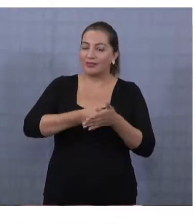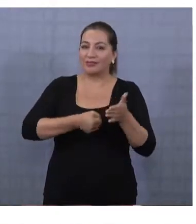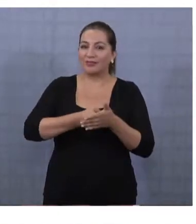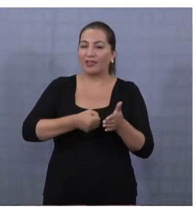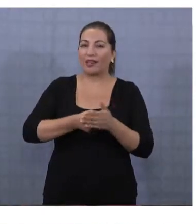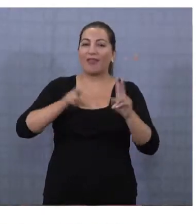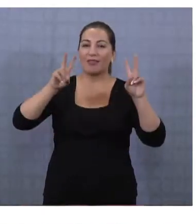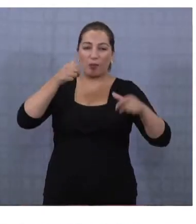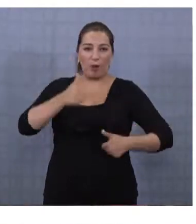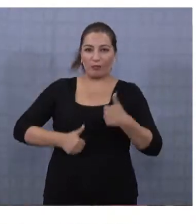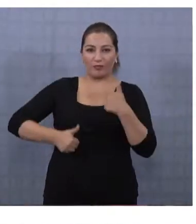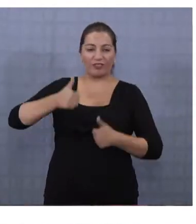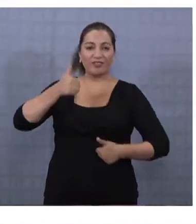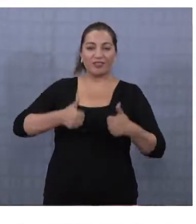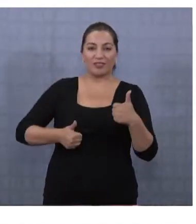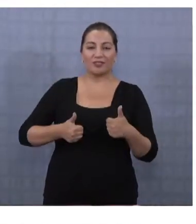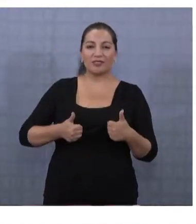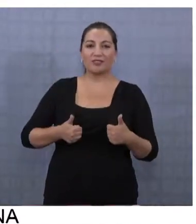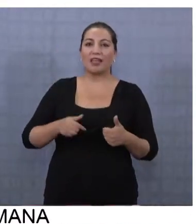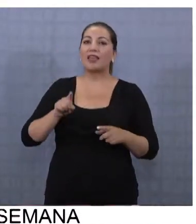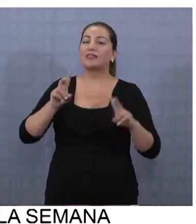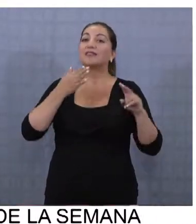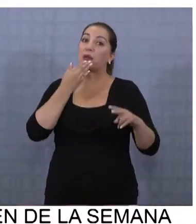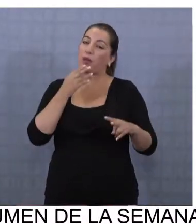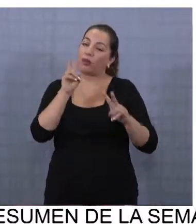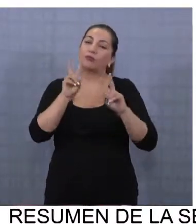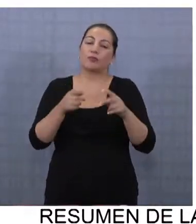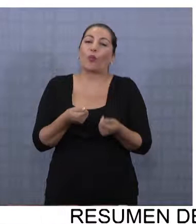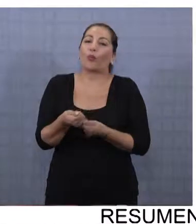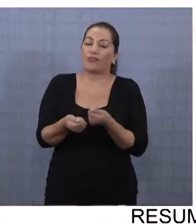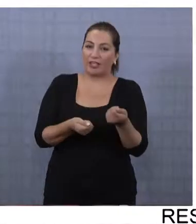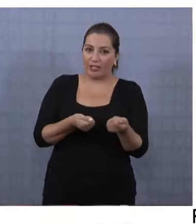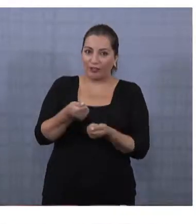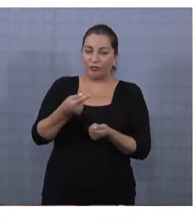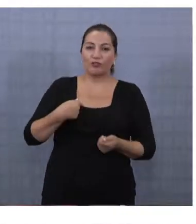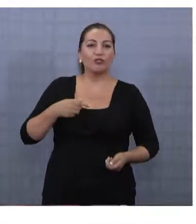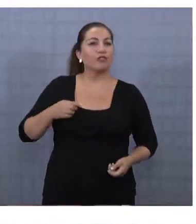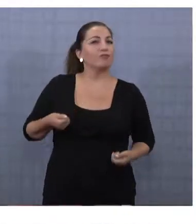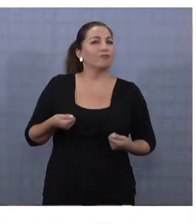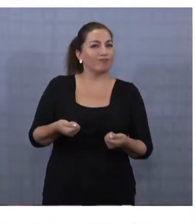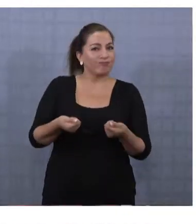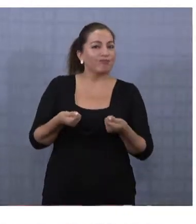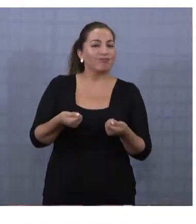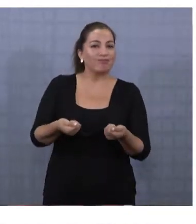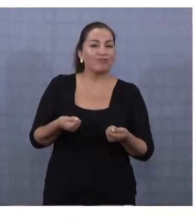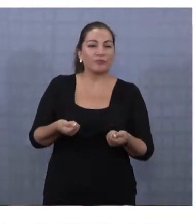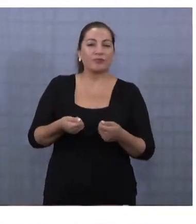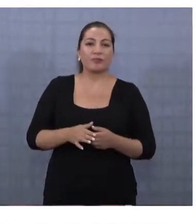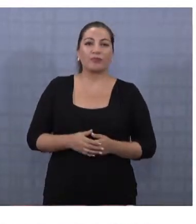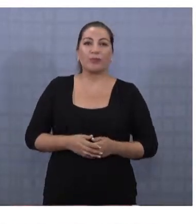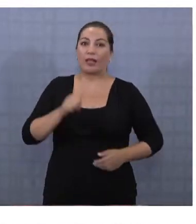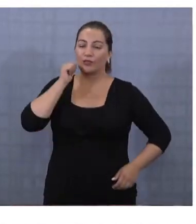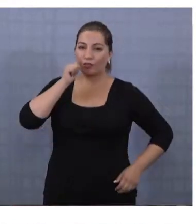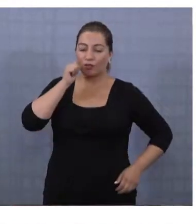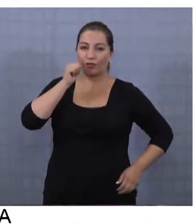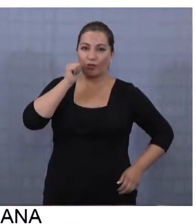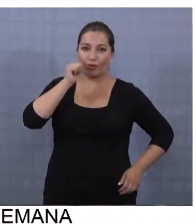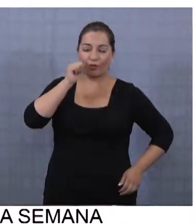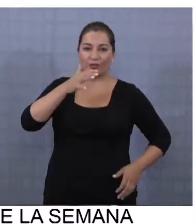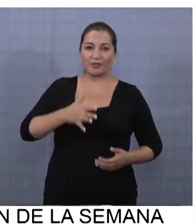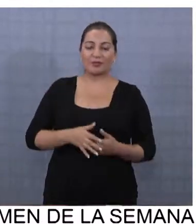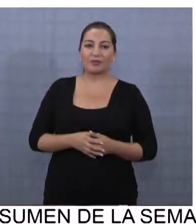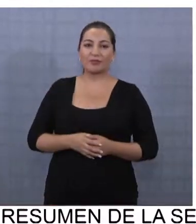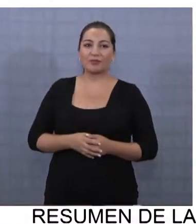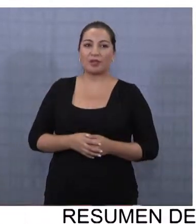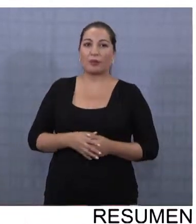digamos, profesión y a la vez es un negocio en la que tú tienes que seguir invirtiendo cada día para